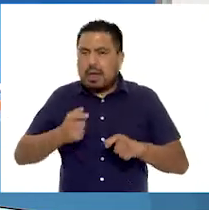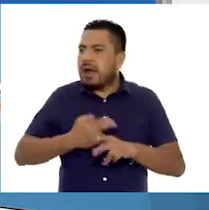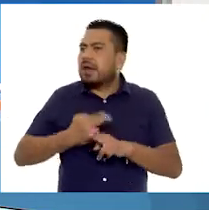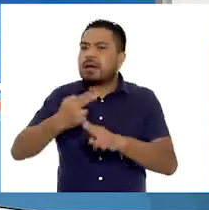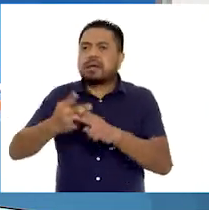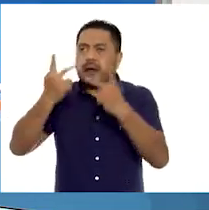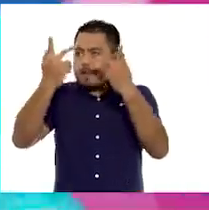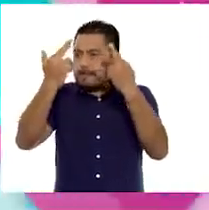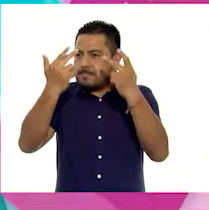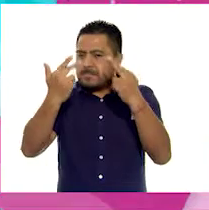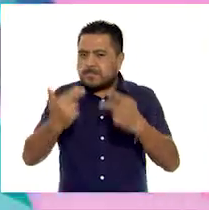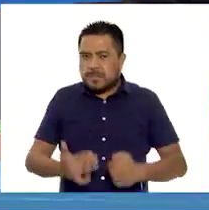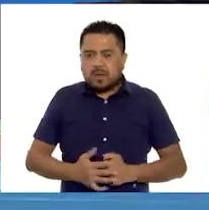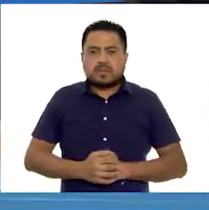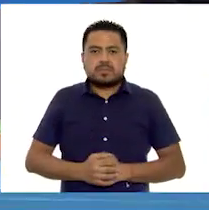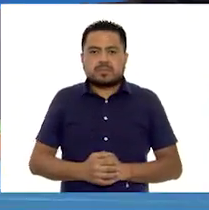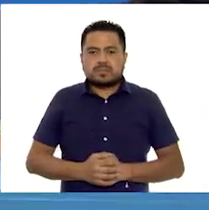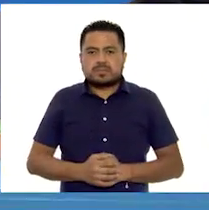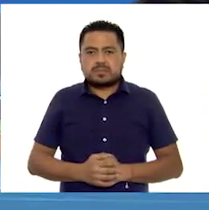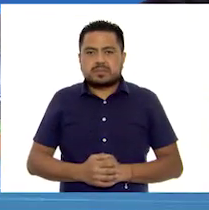torre se caiga